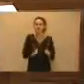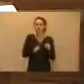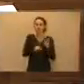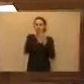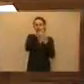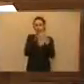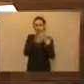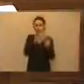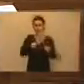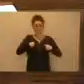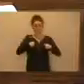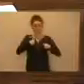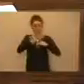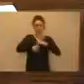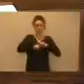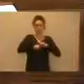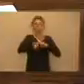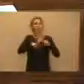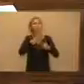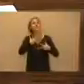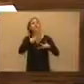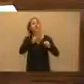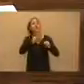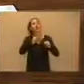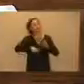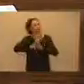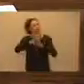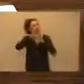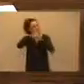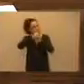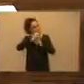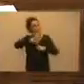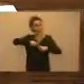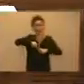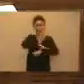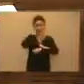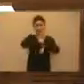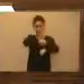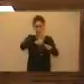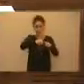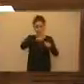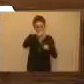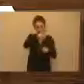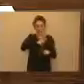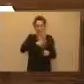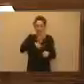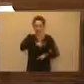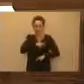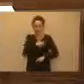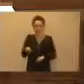limitan a ellos para beneficiarse después cuando salgan? Como hacen muchos exdirigentes de su partido. Eso, por favor, no me lo